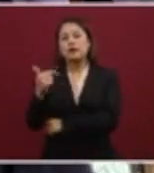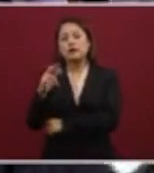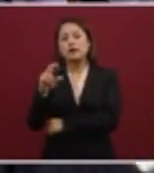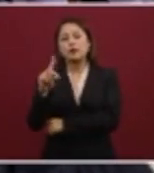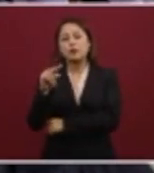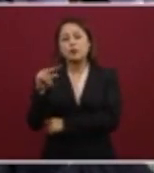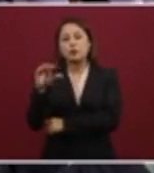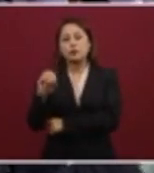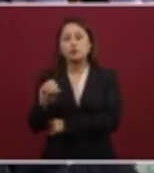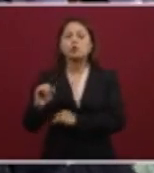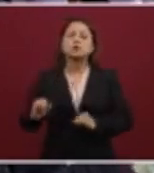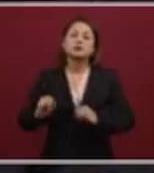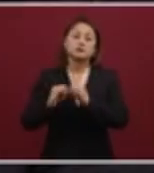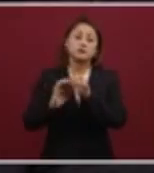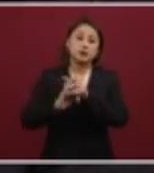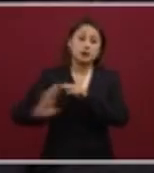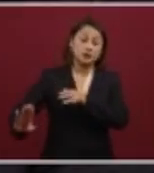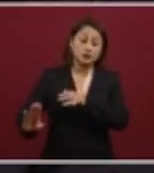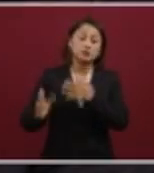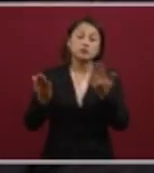también